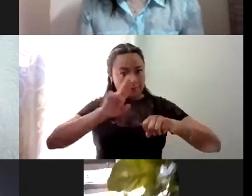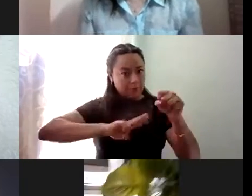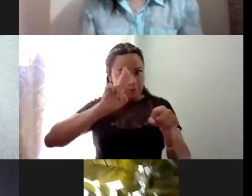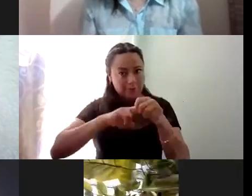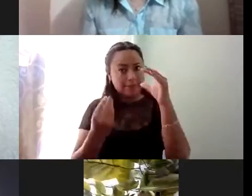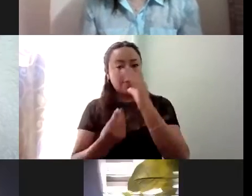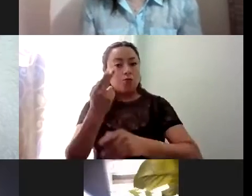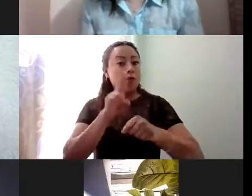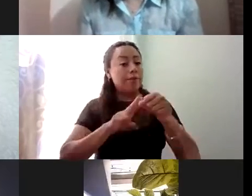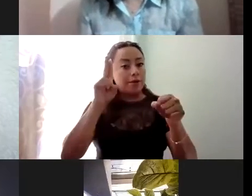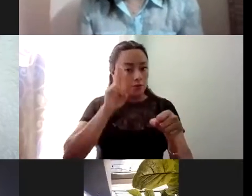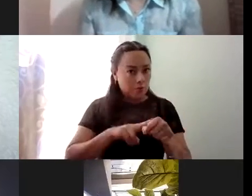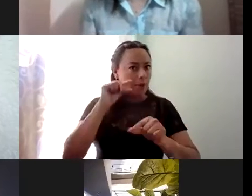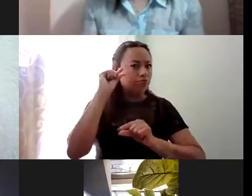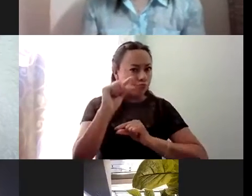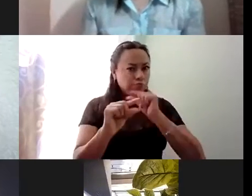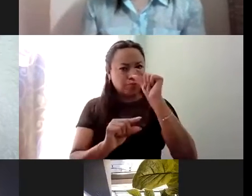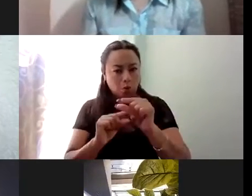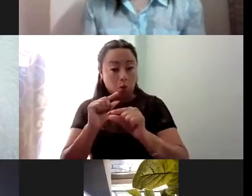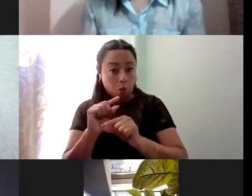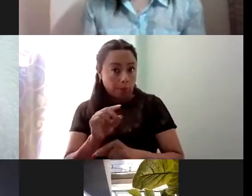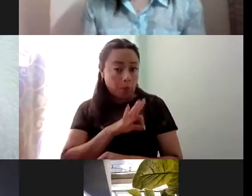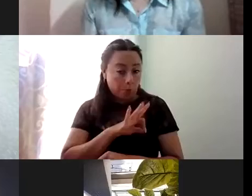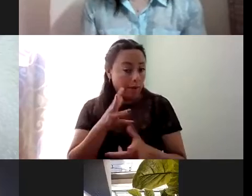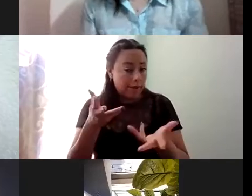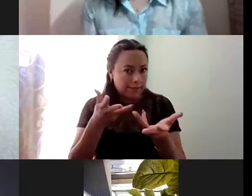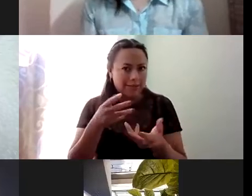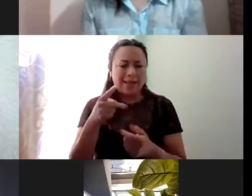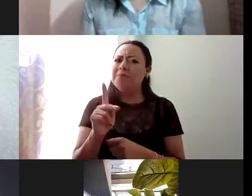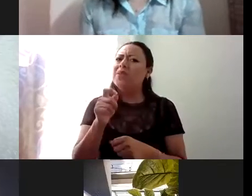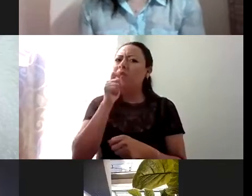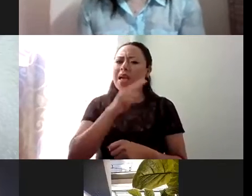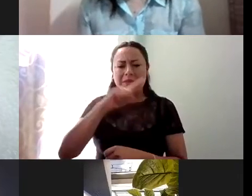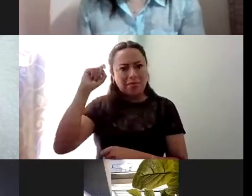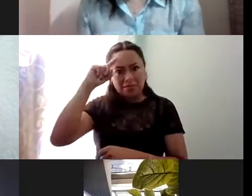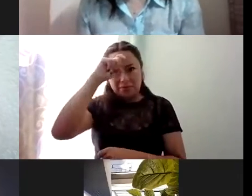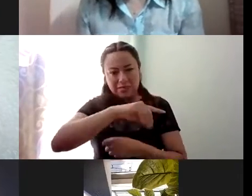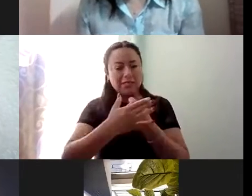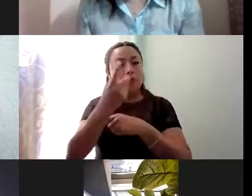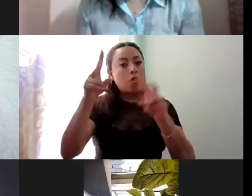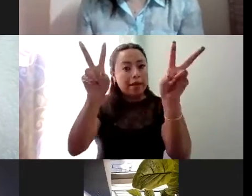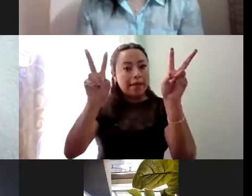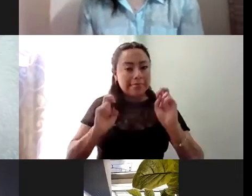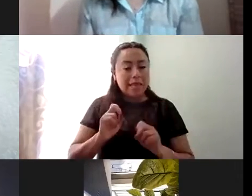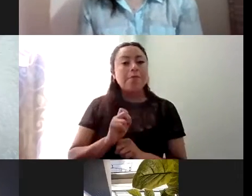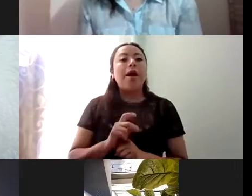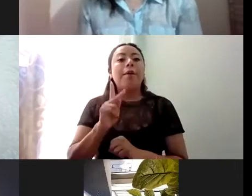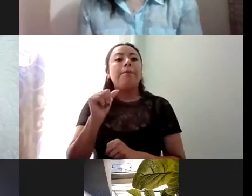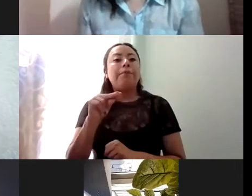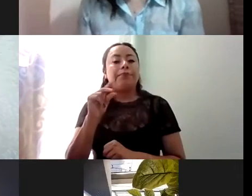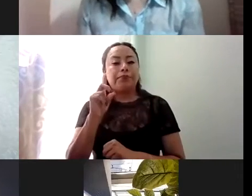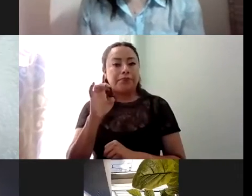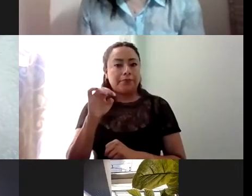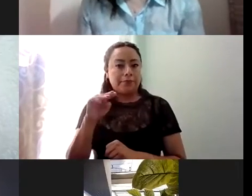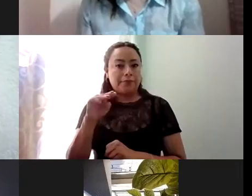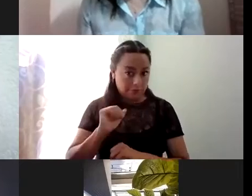que poco a poco se seguirá dando, pero pues que también está complicado porque el tema de la pandemia no está por terminar, sino